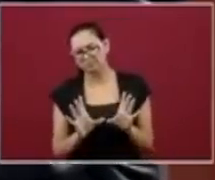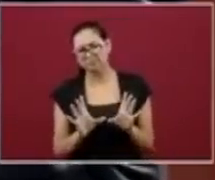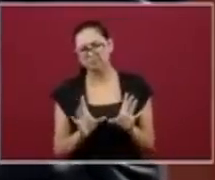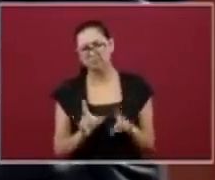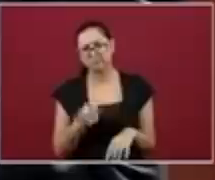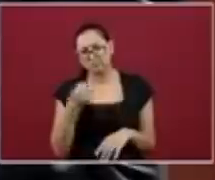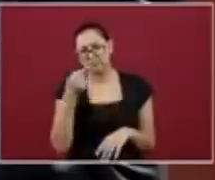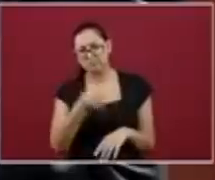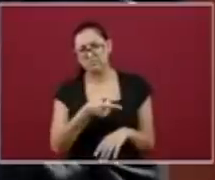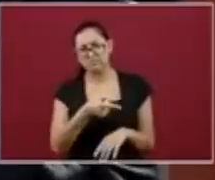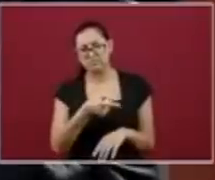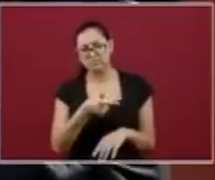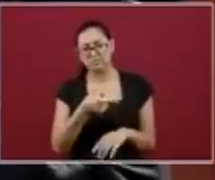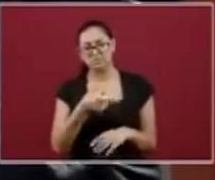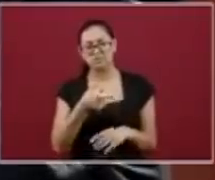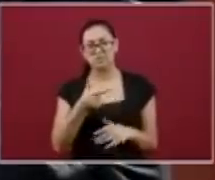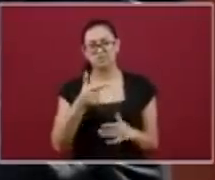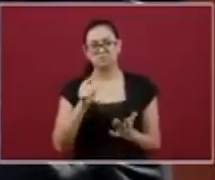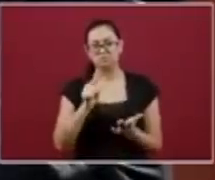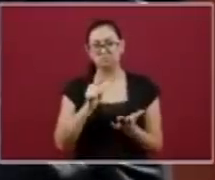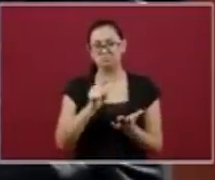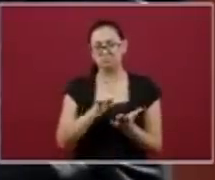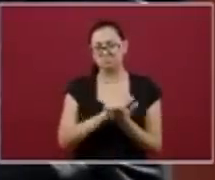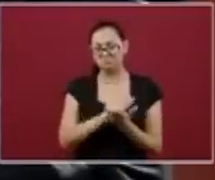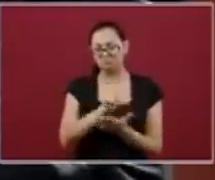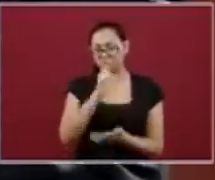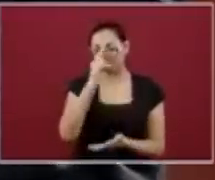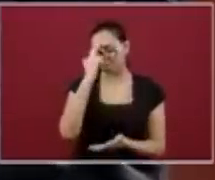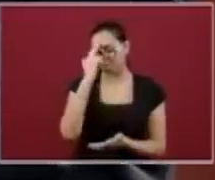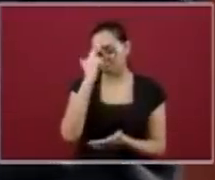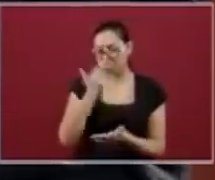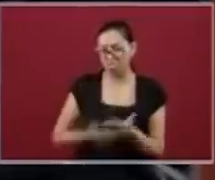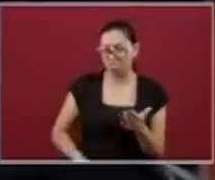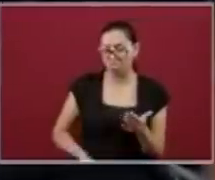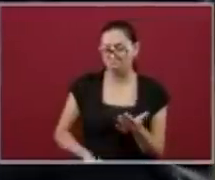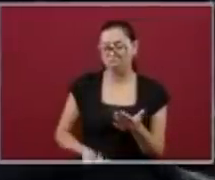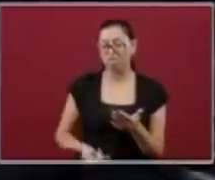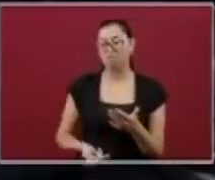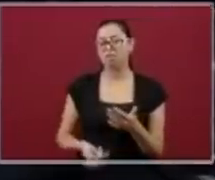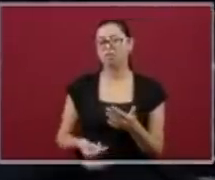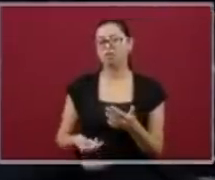hay una ilegalidad que no es